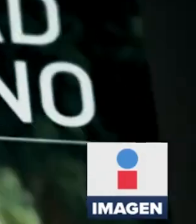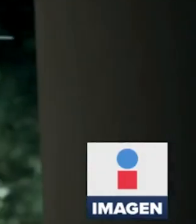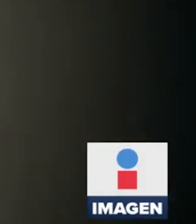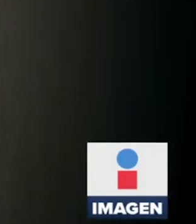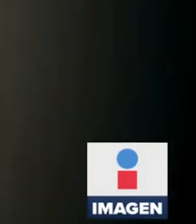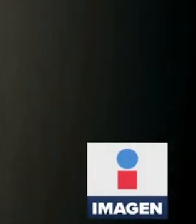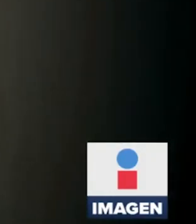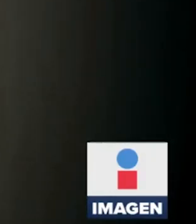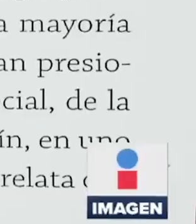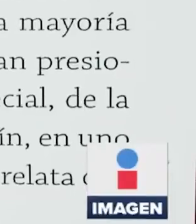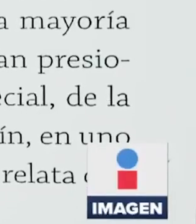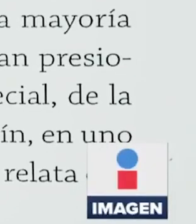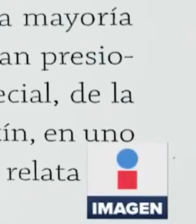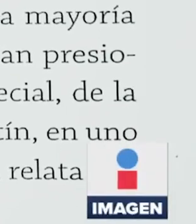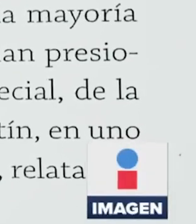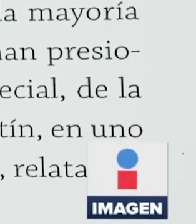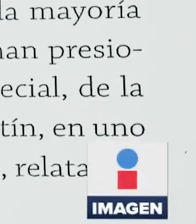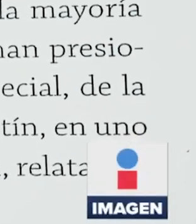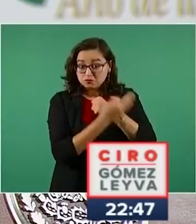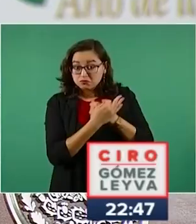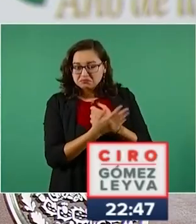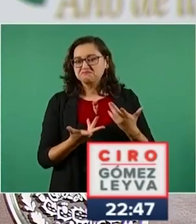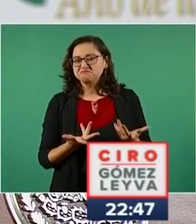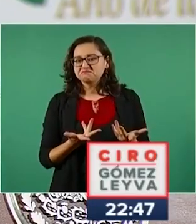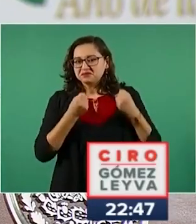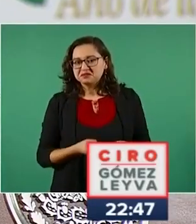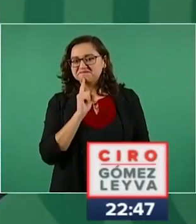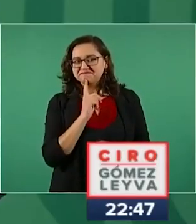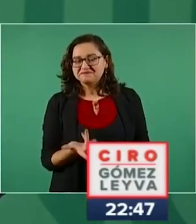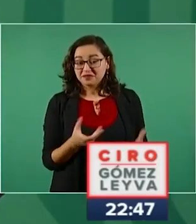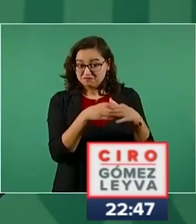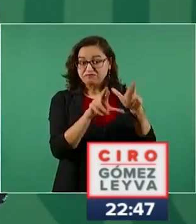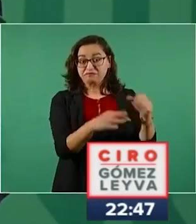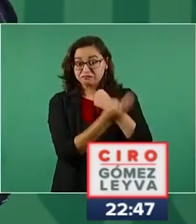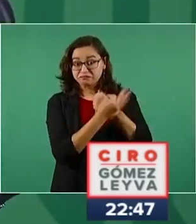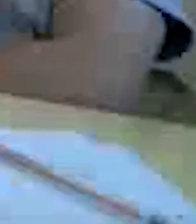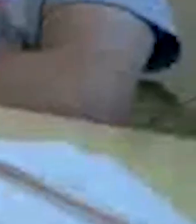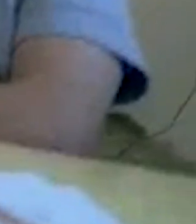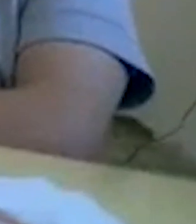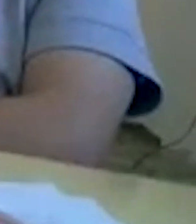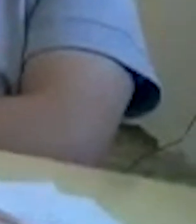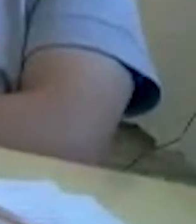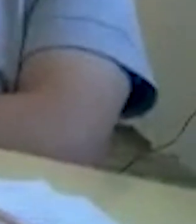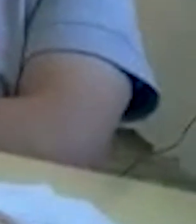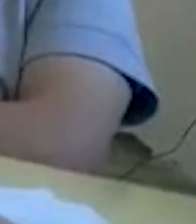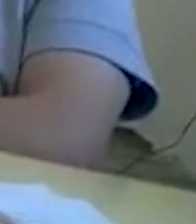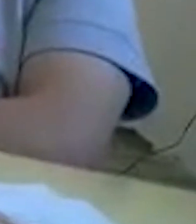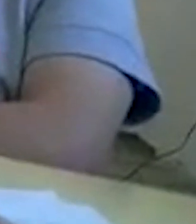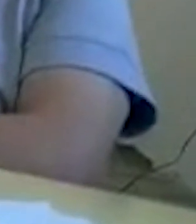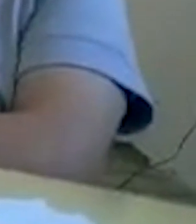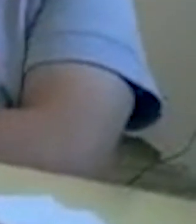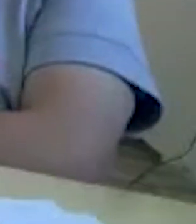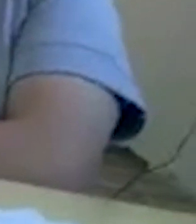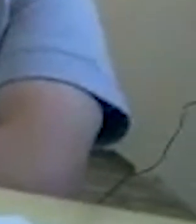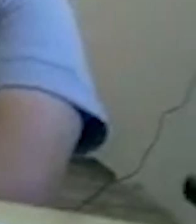en sus dos primeros años de presidente. Y se escribe como habla. Ay, tatita, agárrate porque vas a terminar el